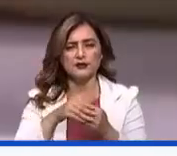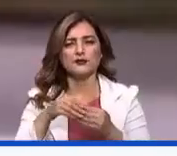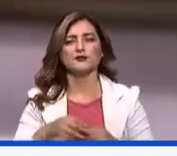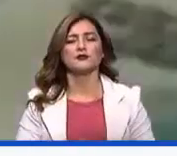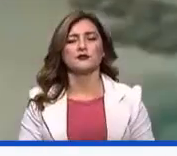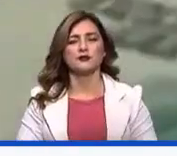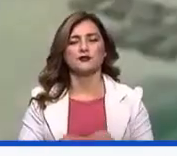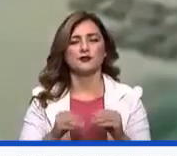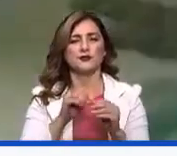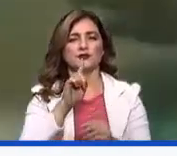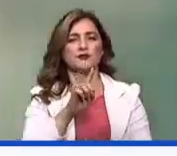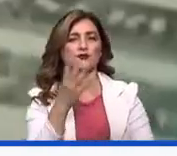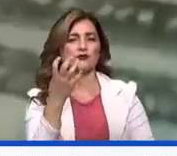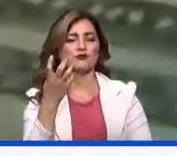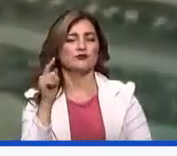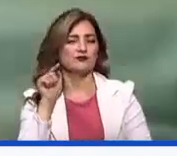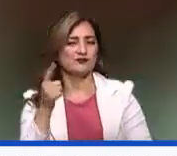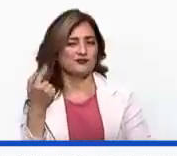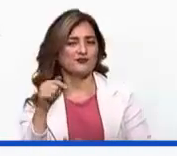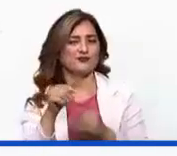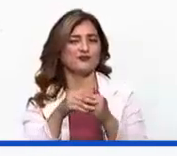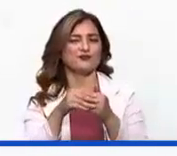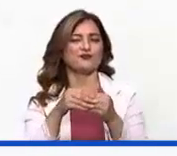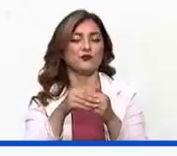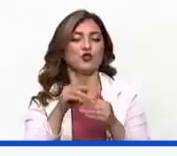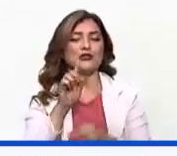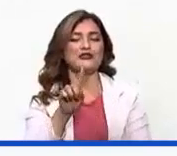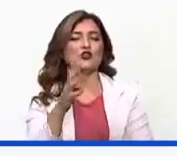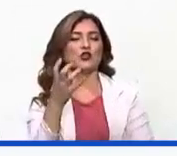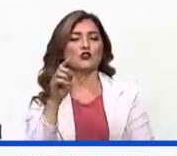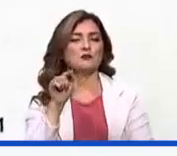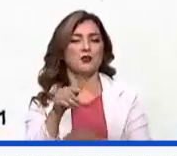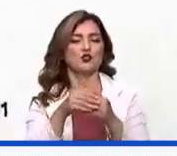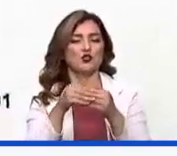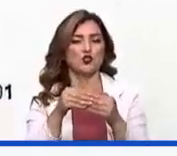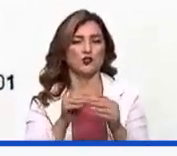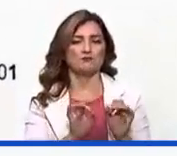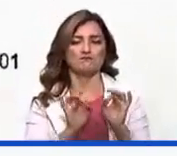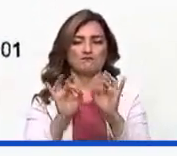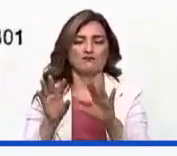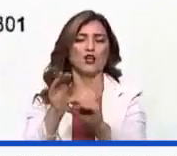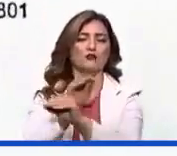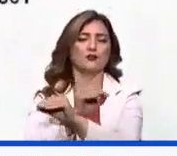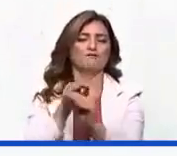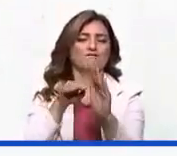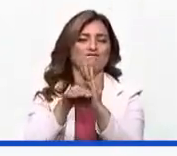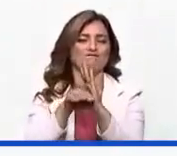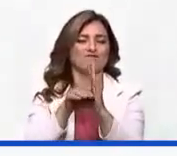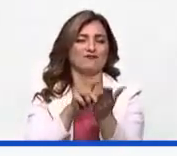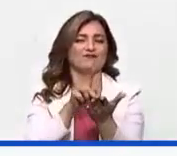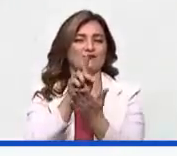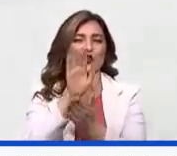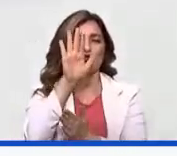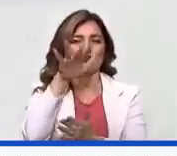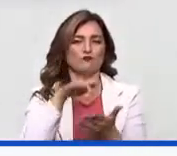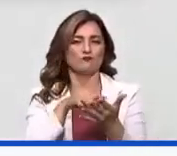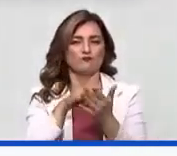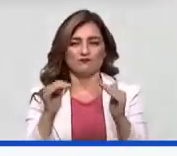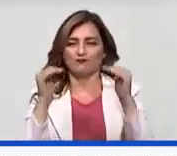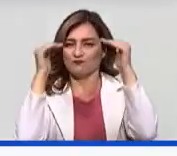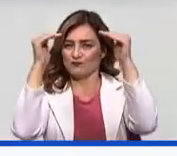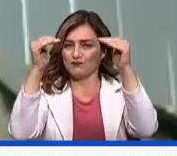$42,533. Más de $114,000 recibidos en Australia, lugar en el que la beneficiaria pagó su